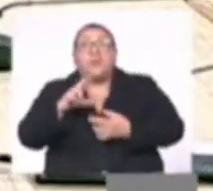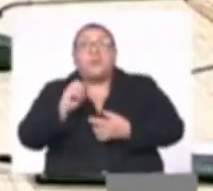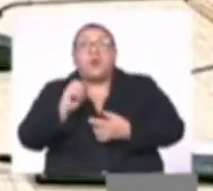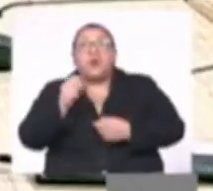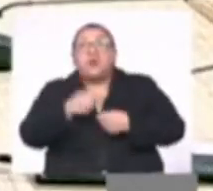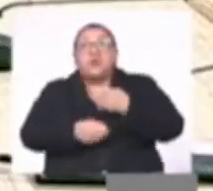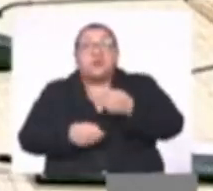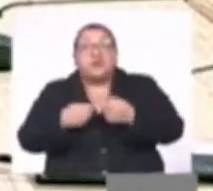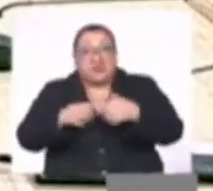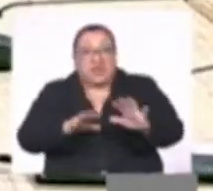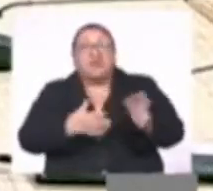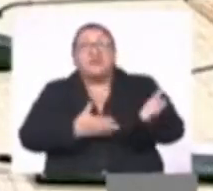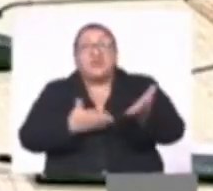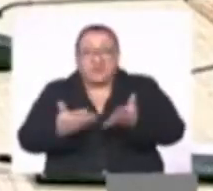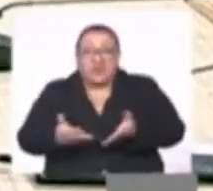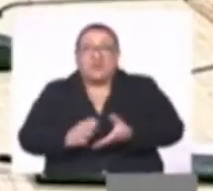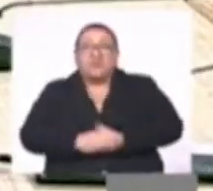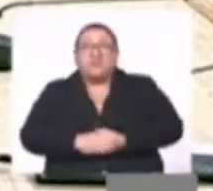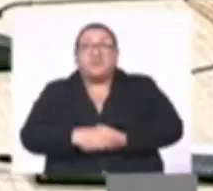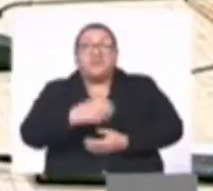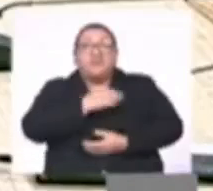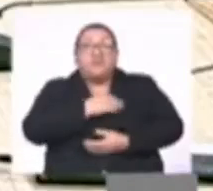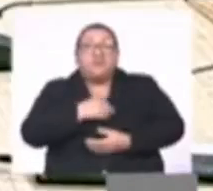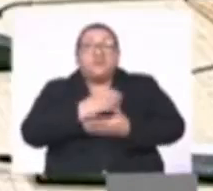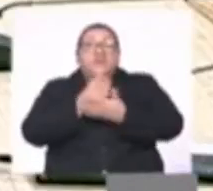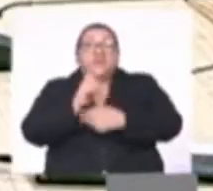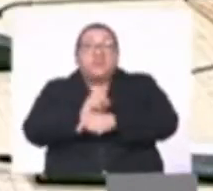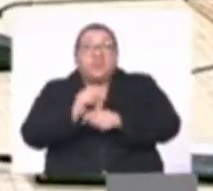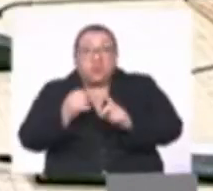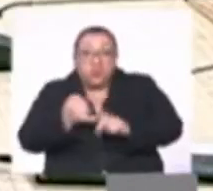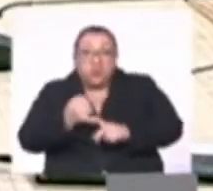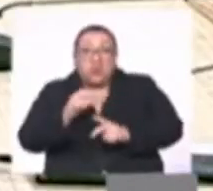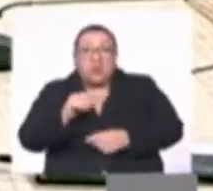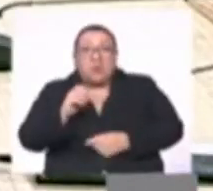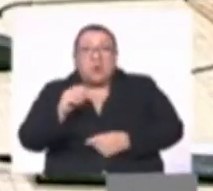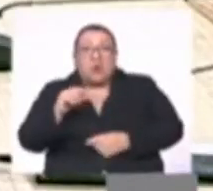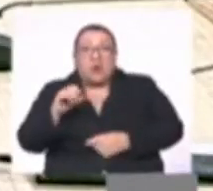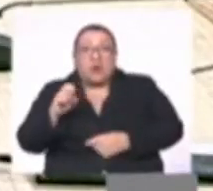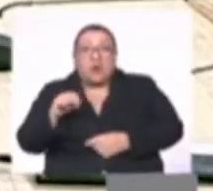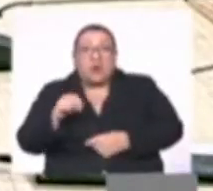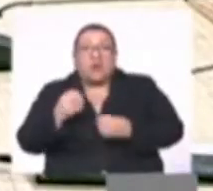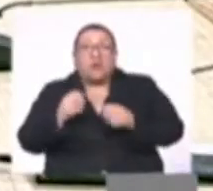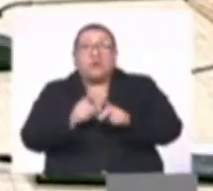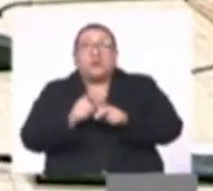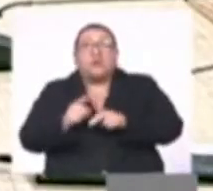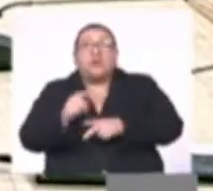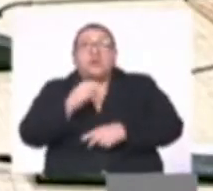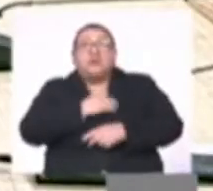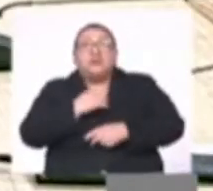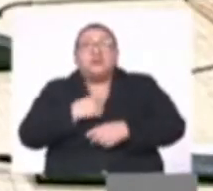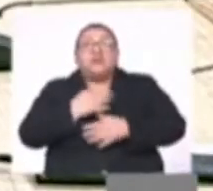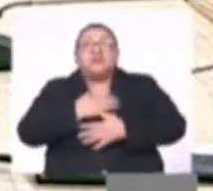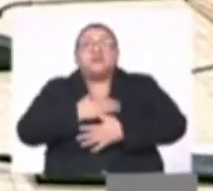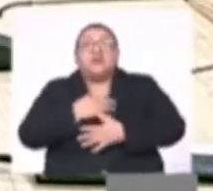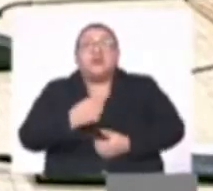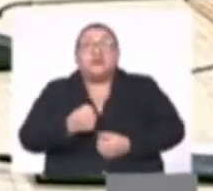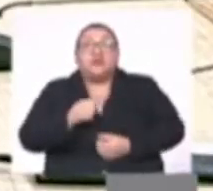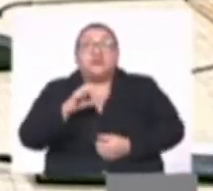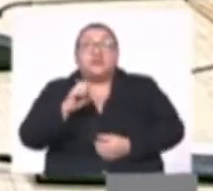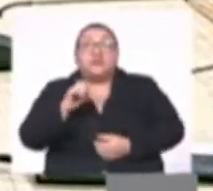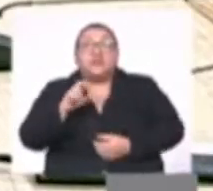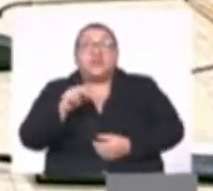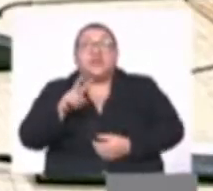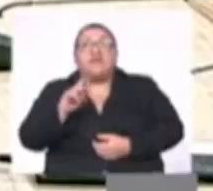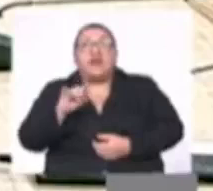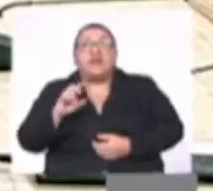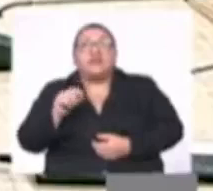Inversión. Están invitados, por ejemplo, el ministro de Educación, Morgan Quero, así como también el ministro de Salud, César